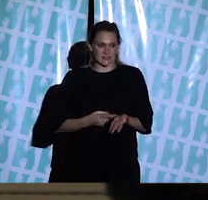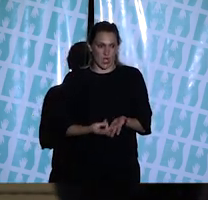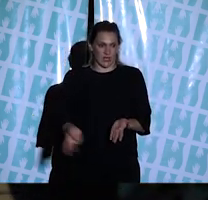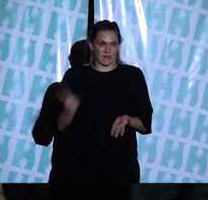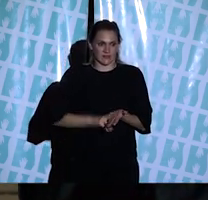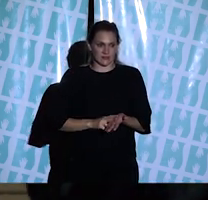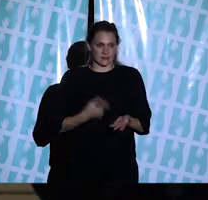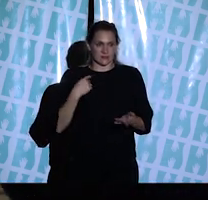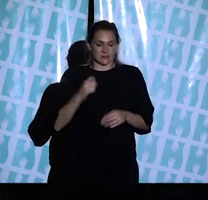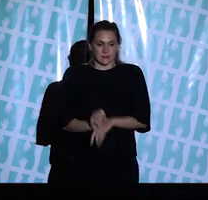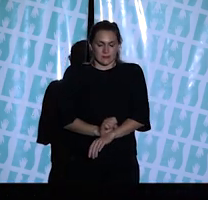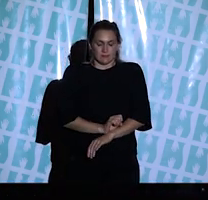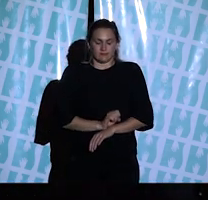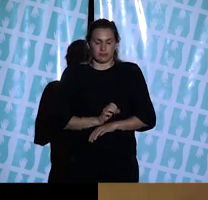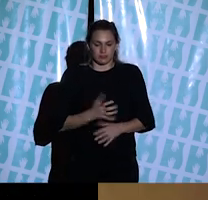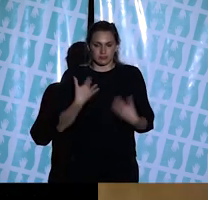Bueno,